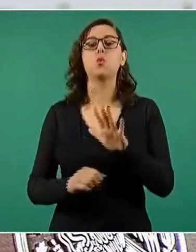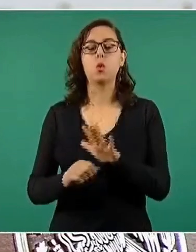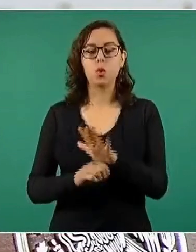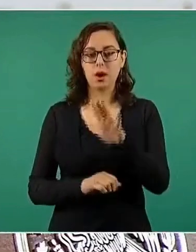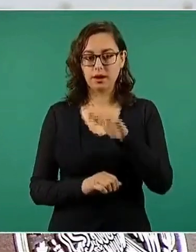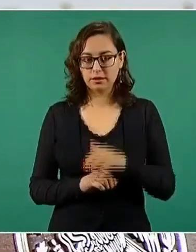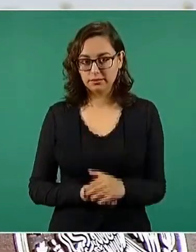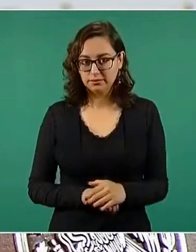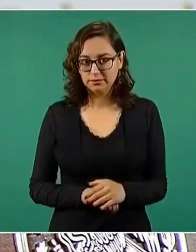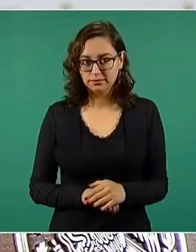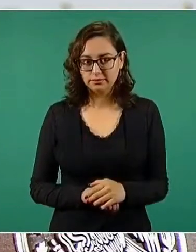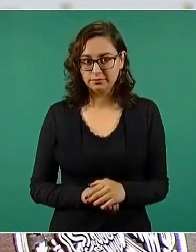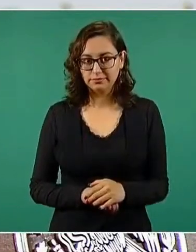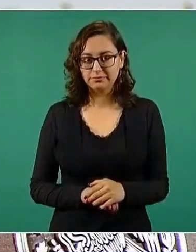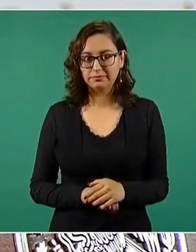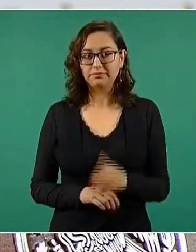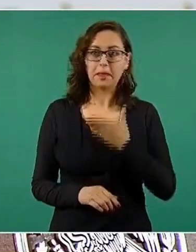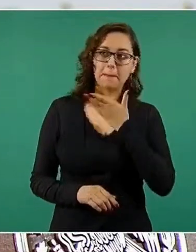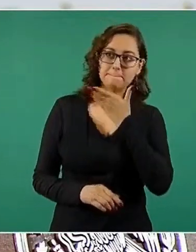para